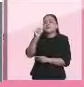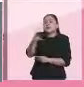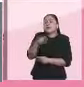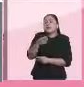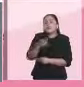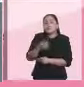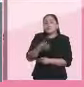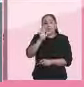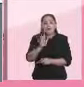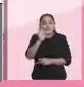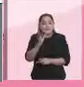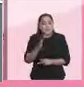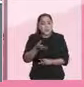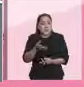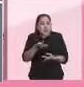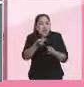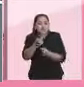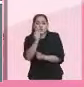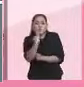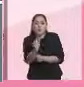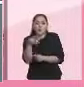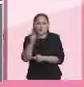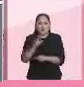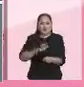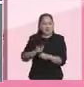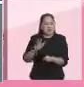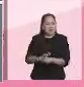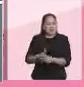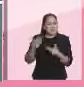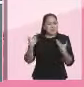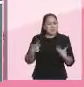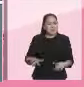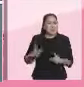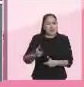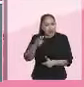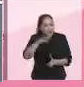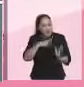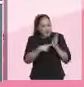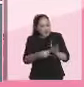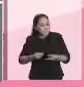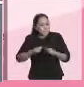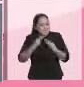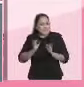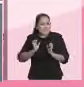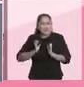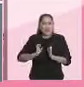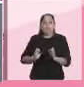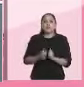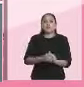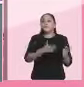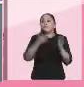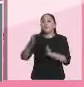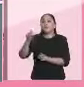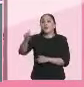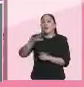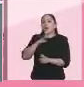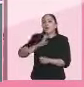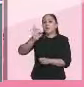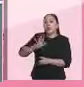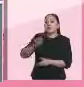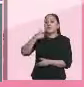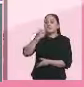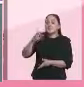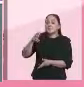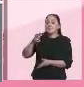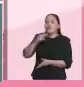vida de magnate. Dice Andrés Manuel que le gusta usar la escoba. Más bien parece que lo que le gusta usar es el recogedor. Y a